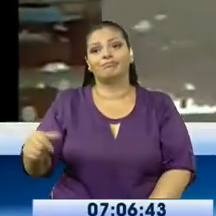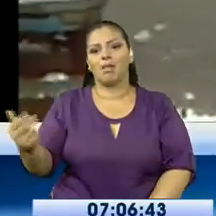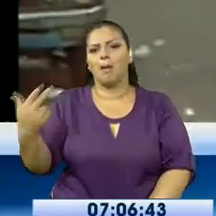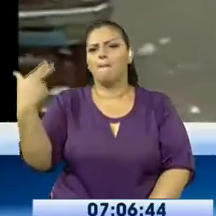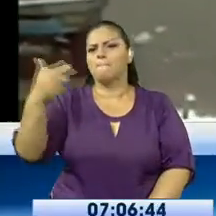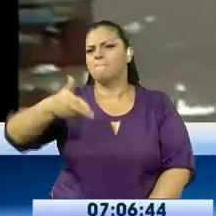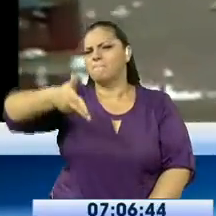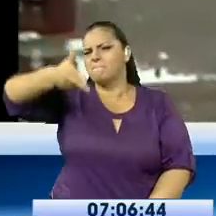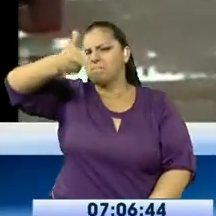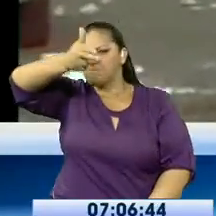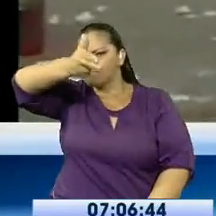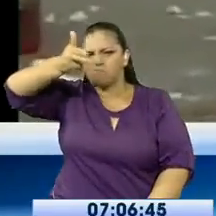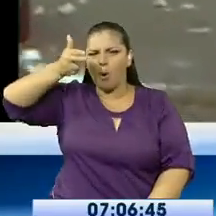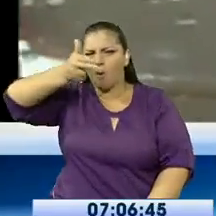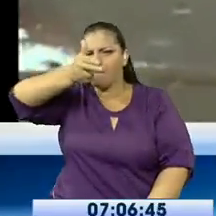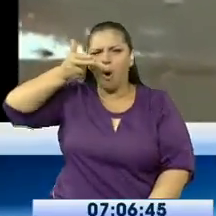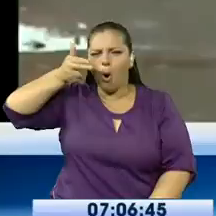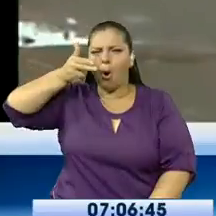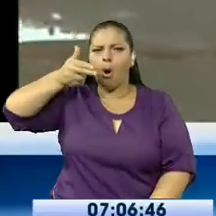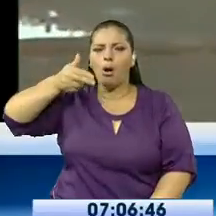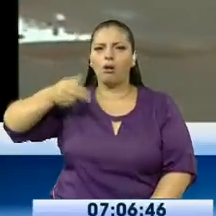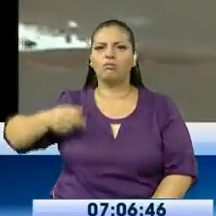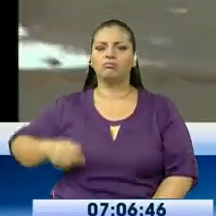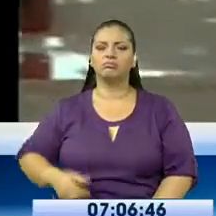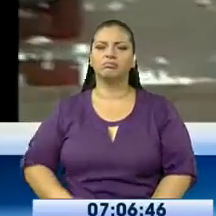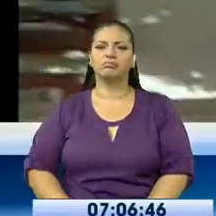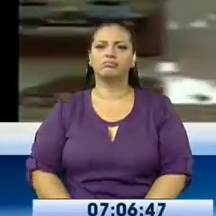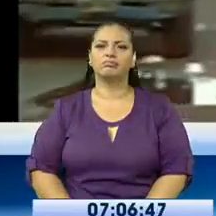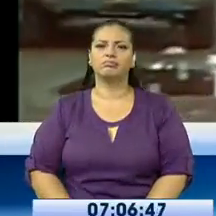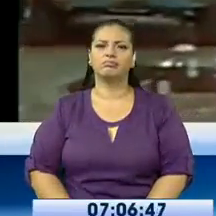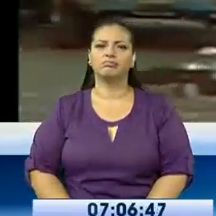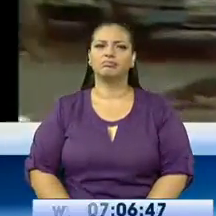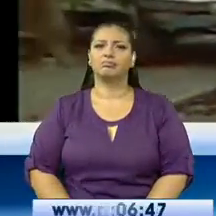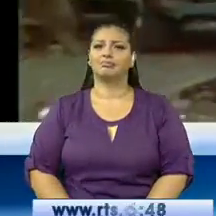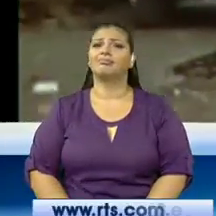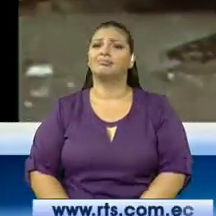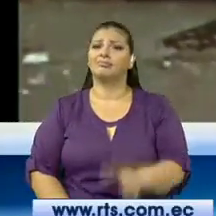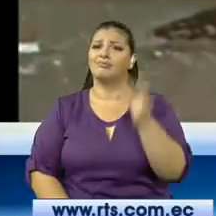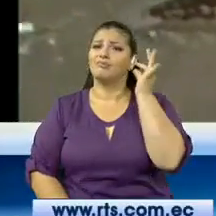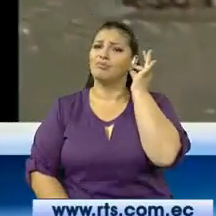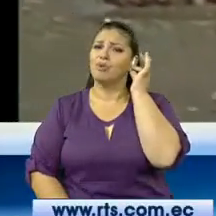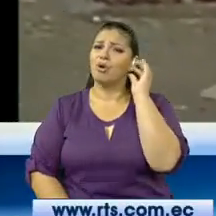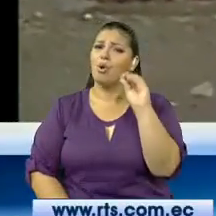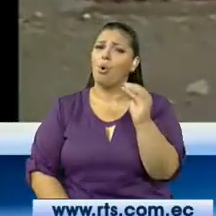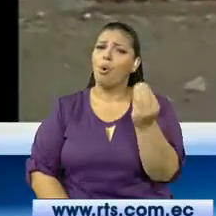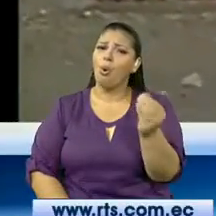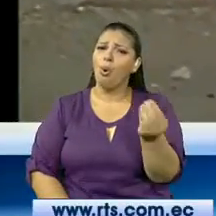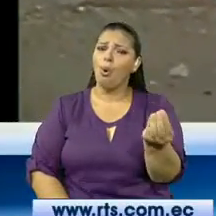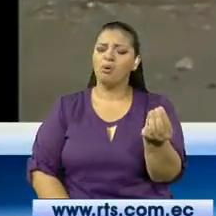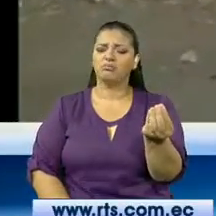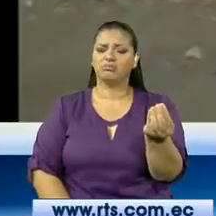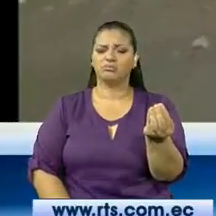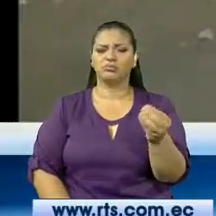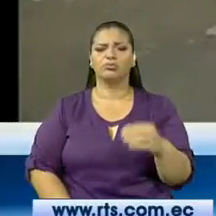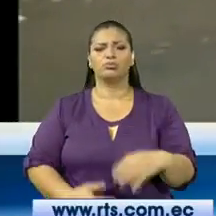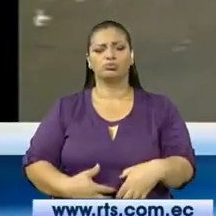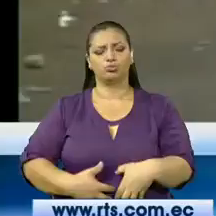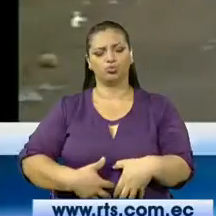y su pequeño, que en pocos meses iba a ser alumbrado en este